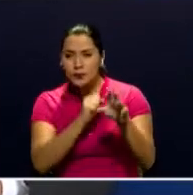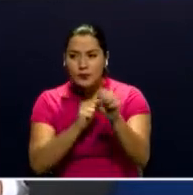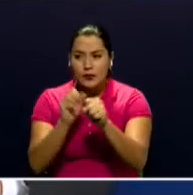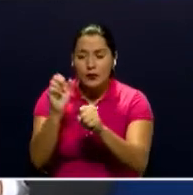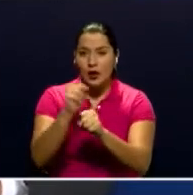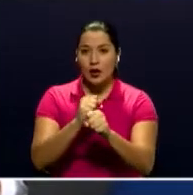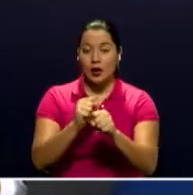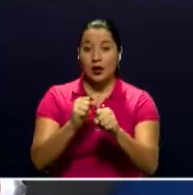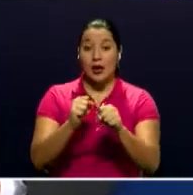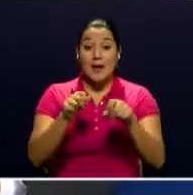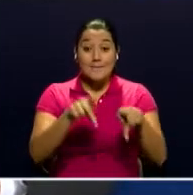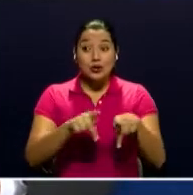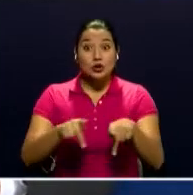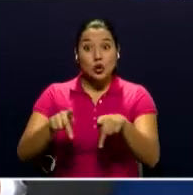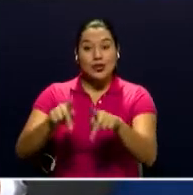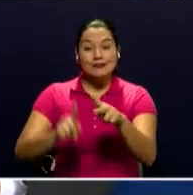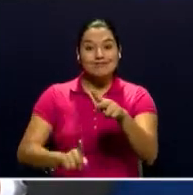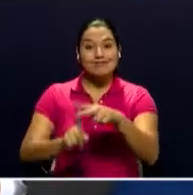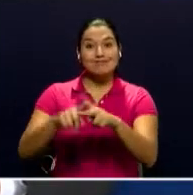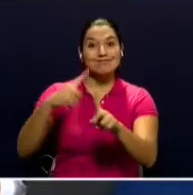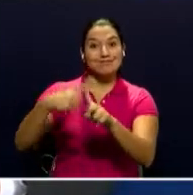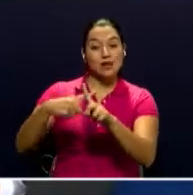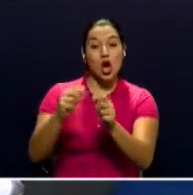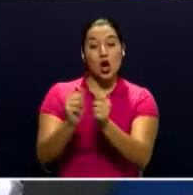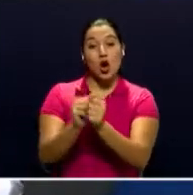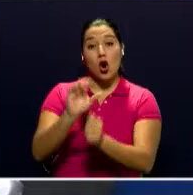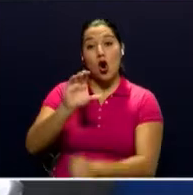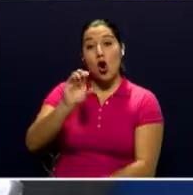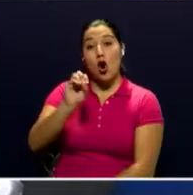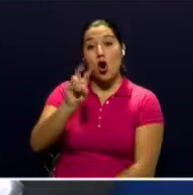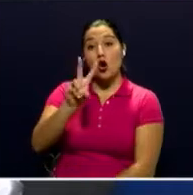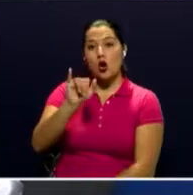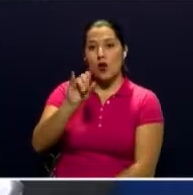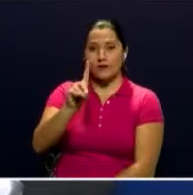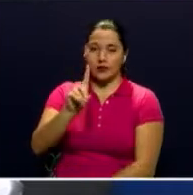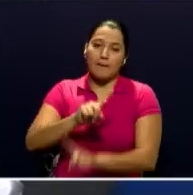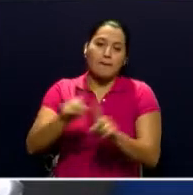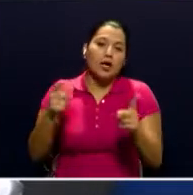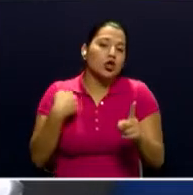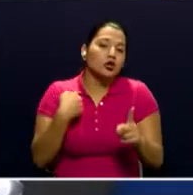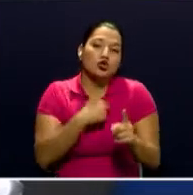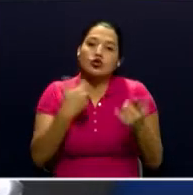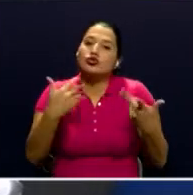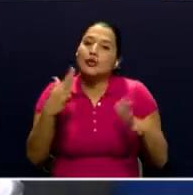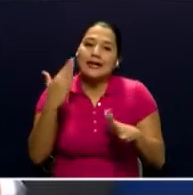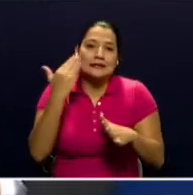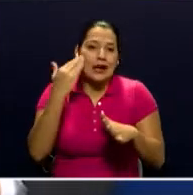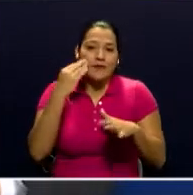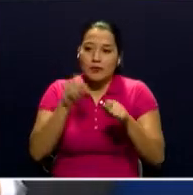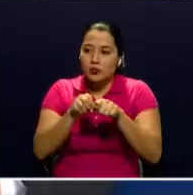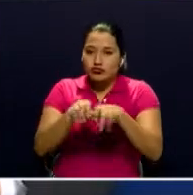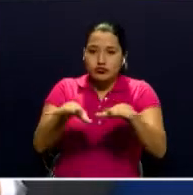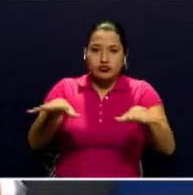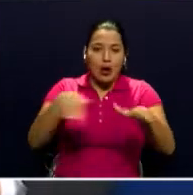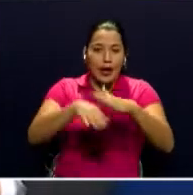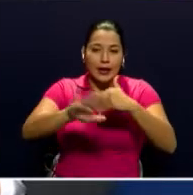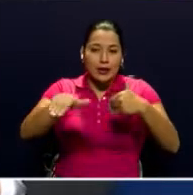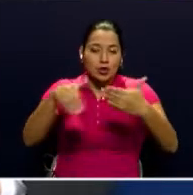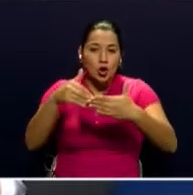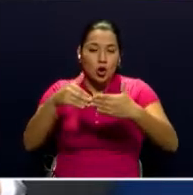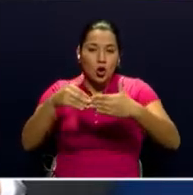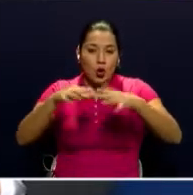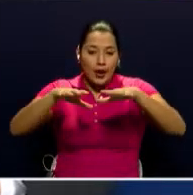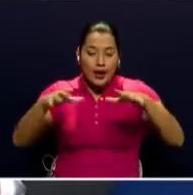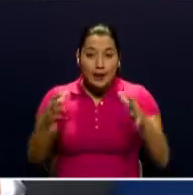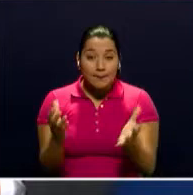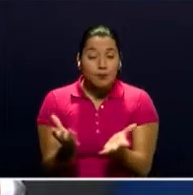que se han presentado de COVID-19, pero siempre ya sabemos que hay una pandemia declarada, que hay circulación del virus en diferentes